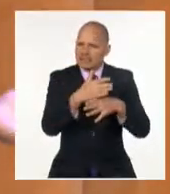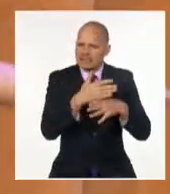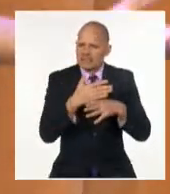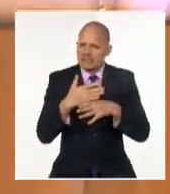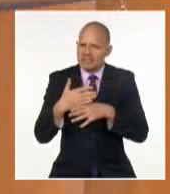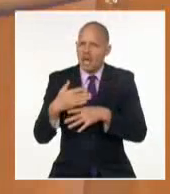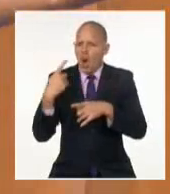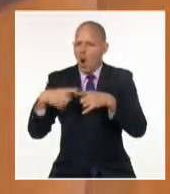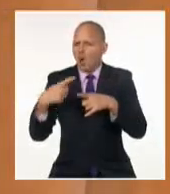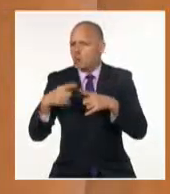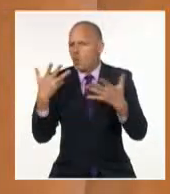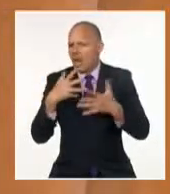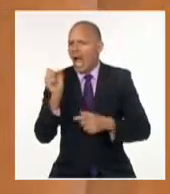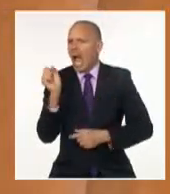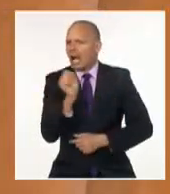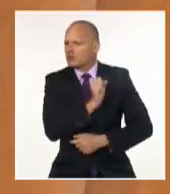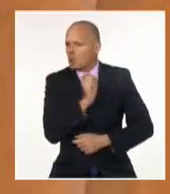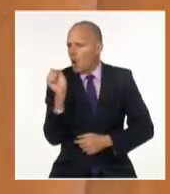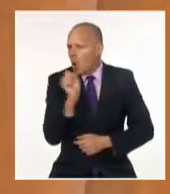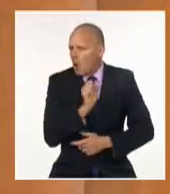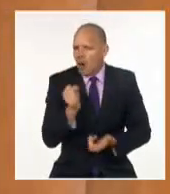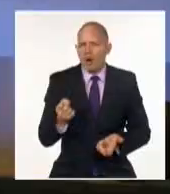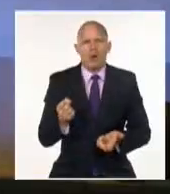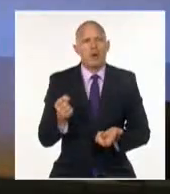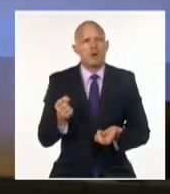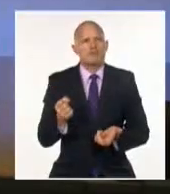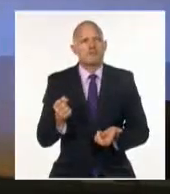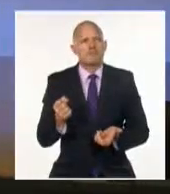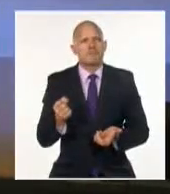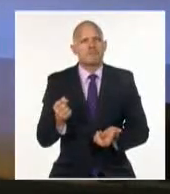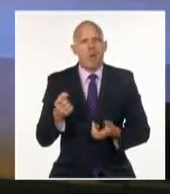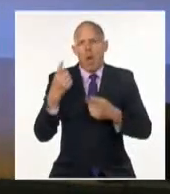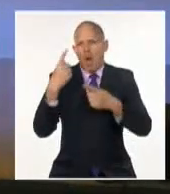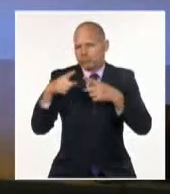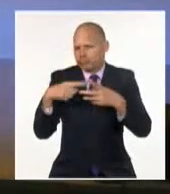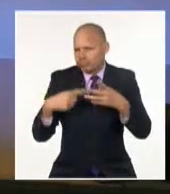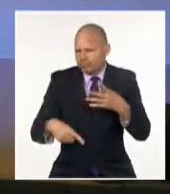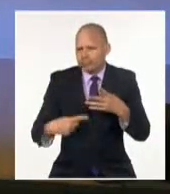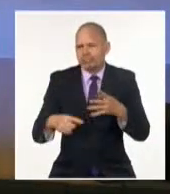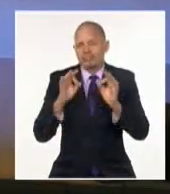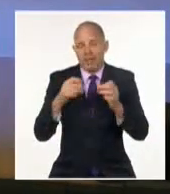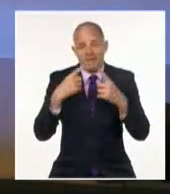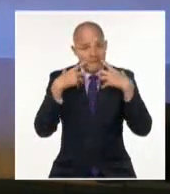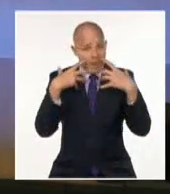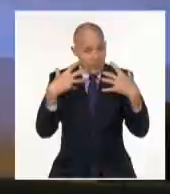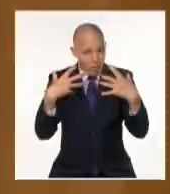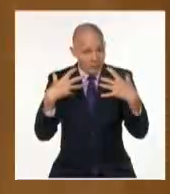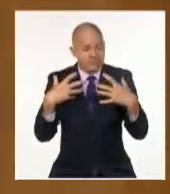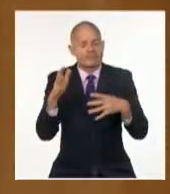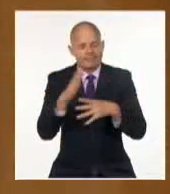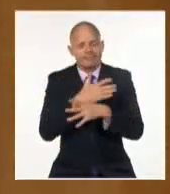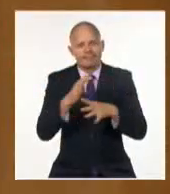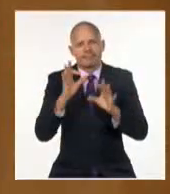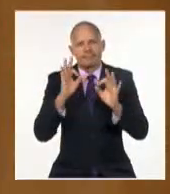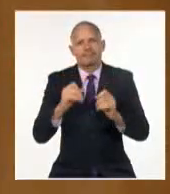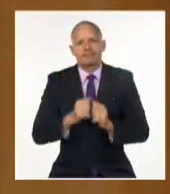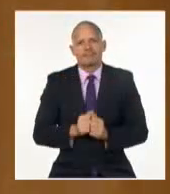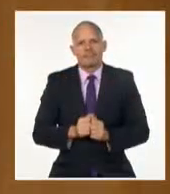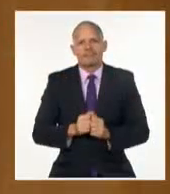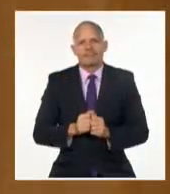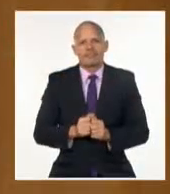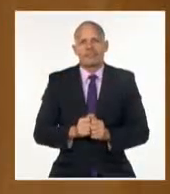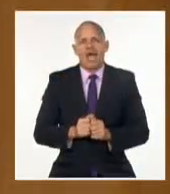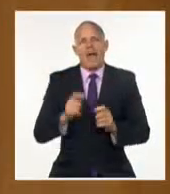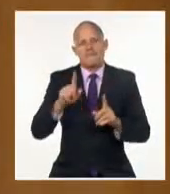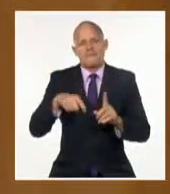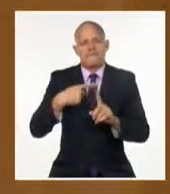incluyó temas como Cabalgando con Fidel de Raúl Torres, La Era está pariendo un corazón de Silvio Rodríguez, Su nombre es pueblo de